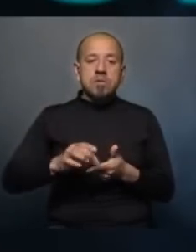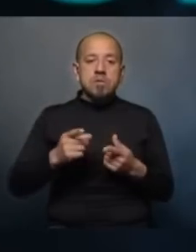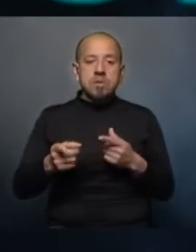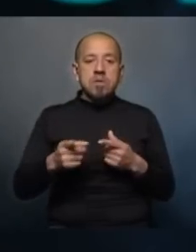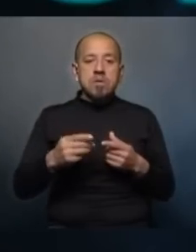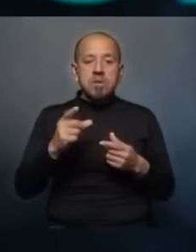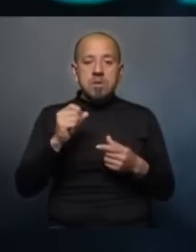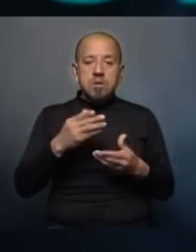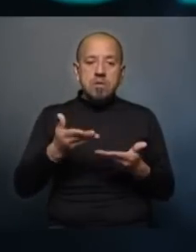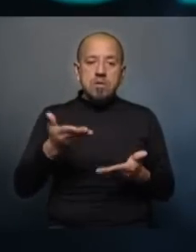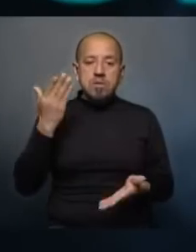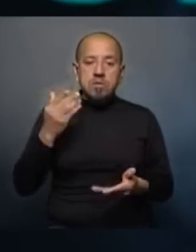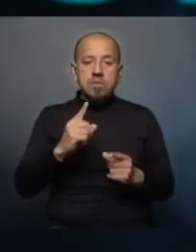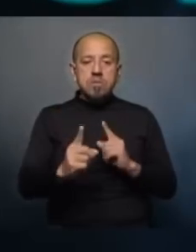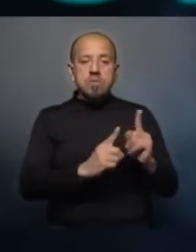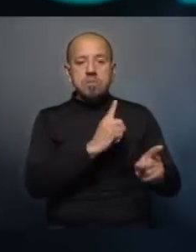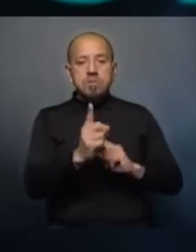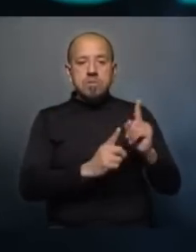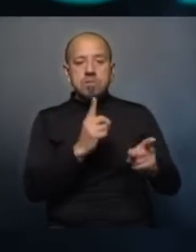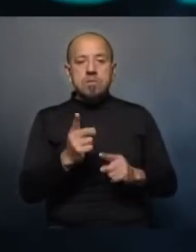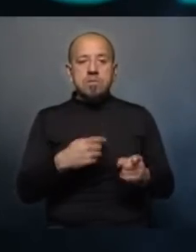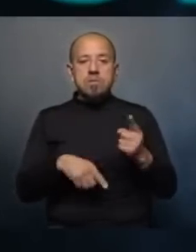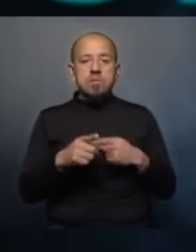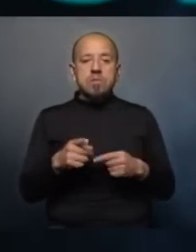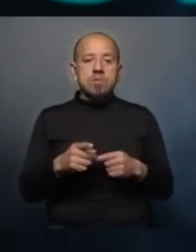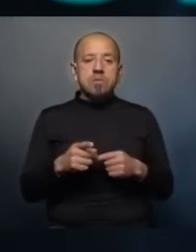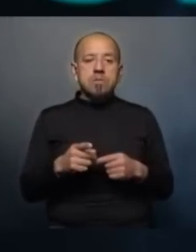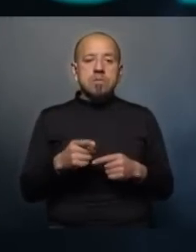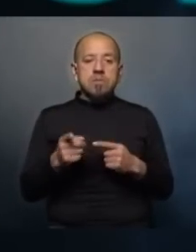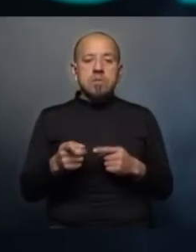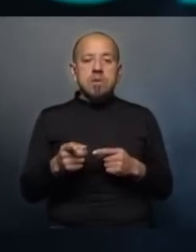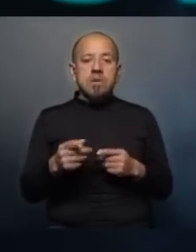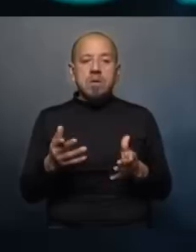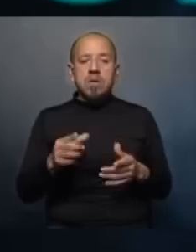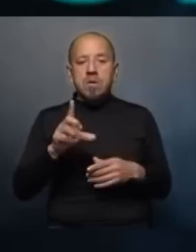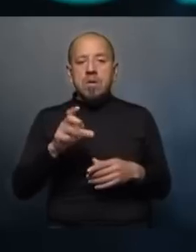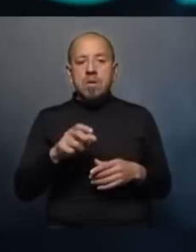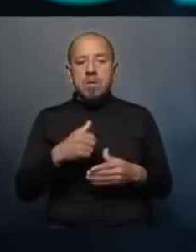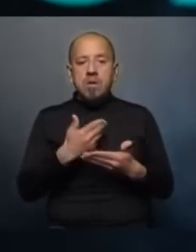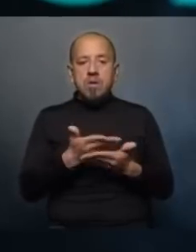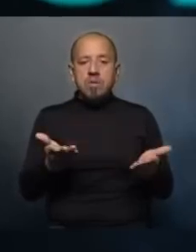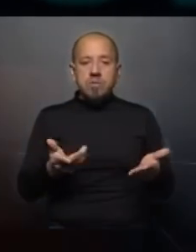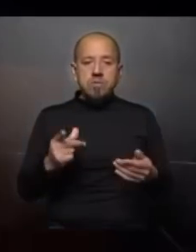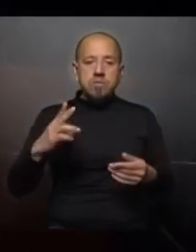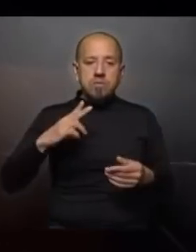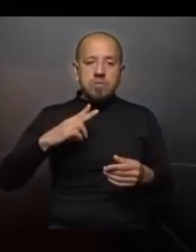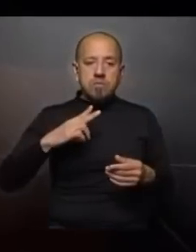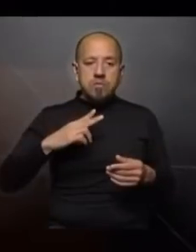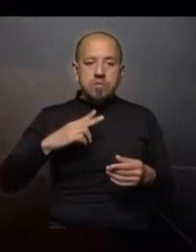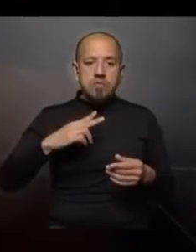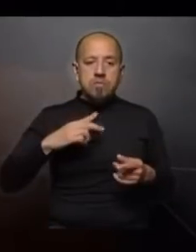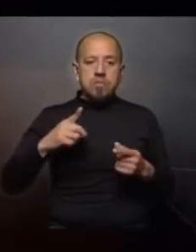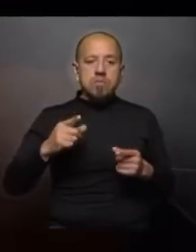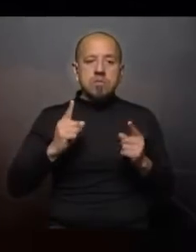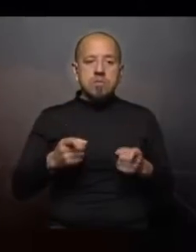el aumento de la cantidad de usuarios y bueno Me parece que eso es algo que está Es evidente que está la vista a nivel privado